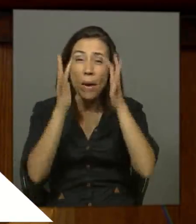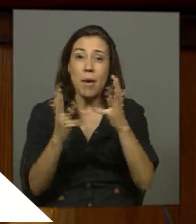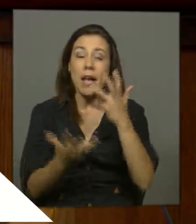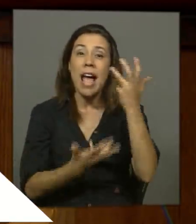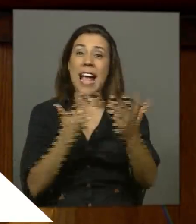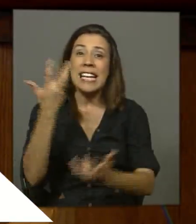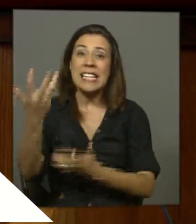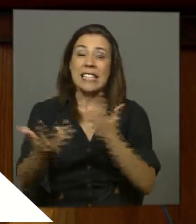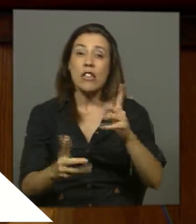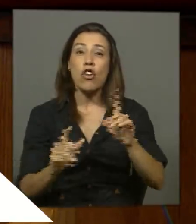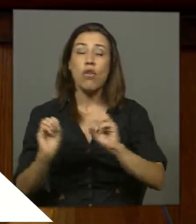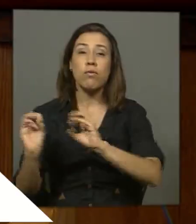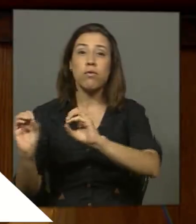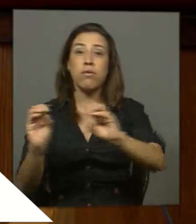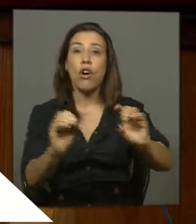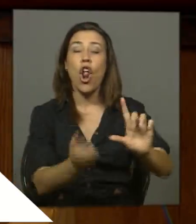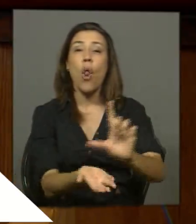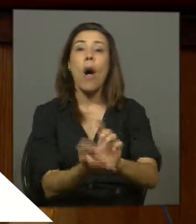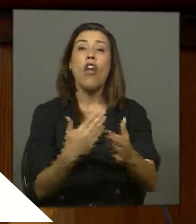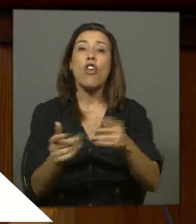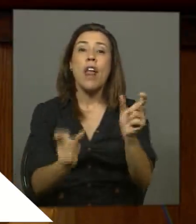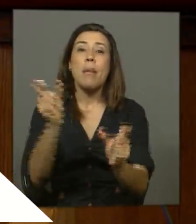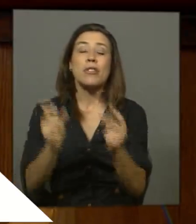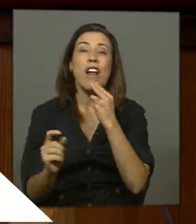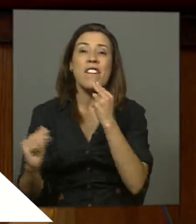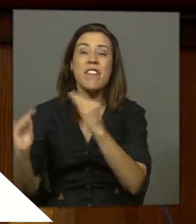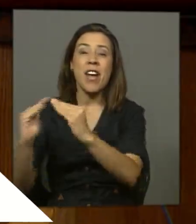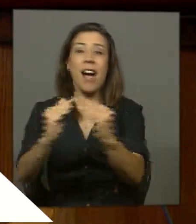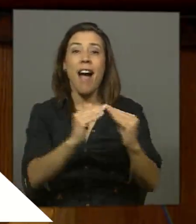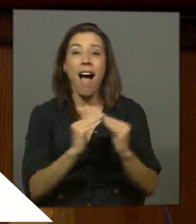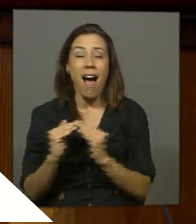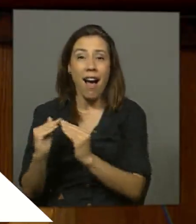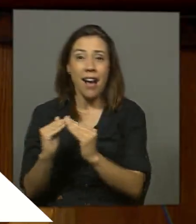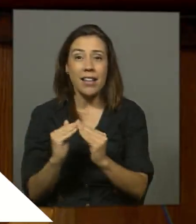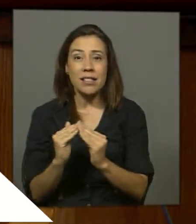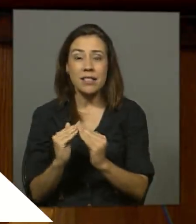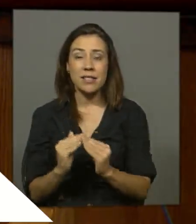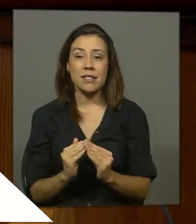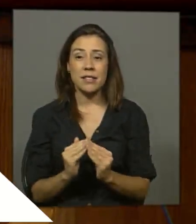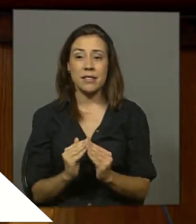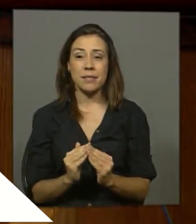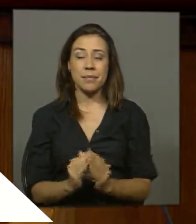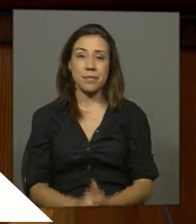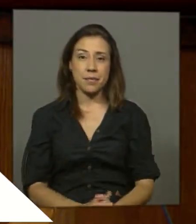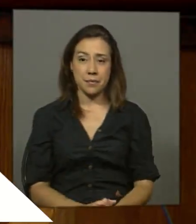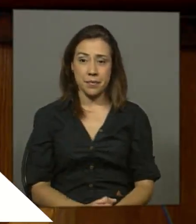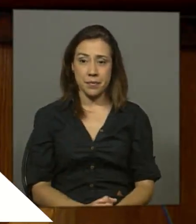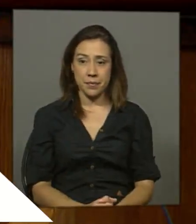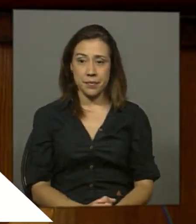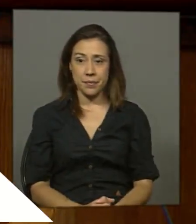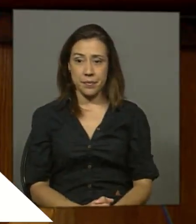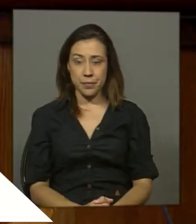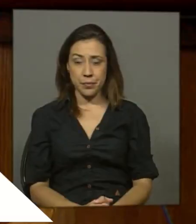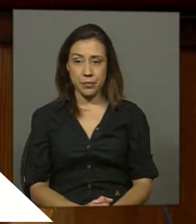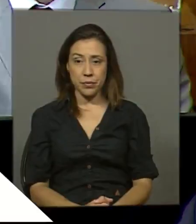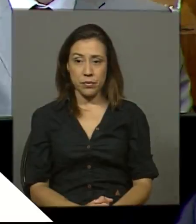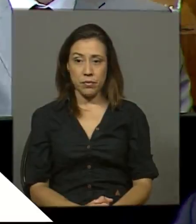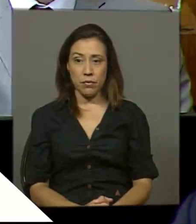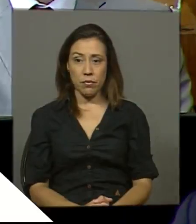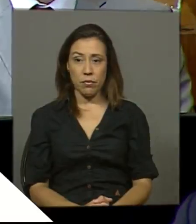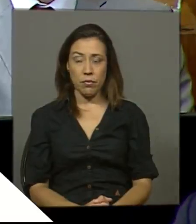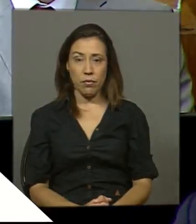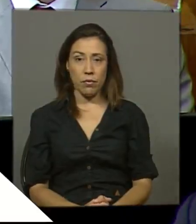incendios lleguen a sectores poblados a poblaciones a ciudades a poblados no se ha